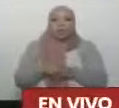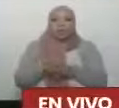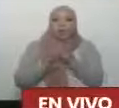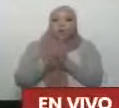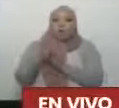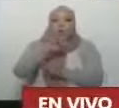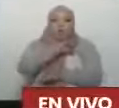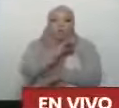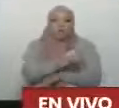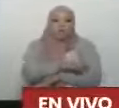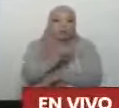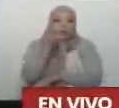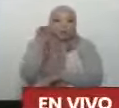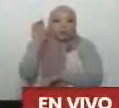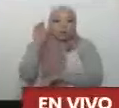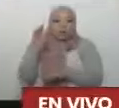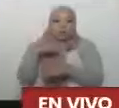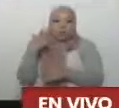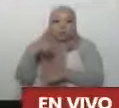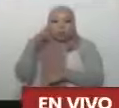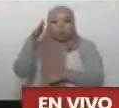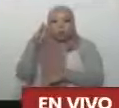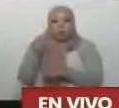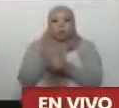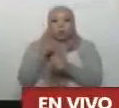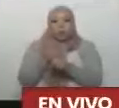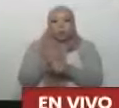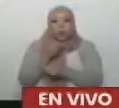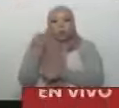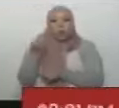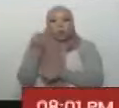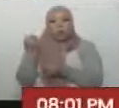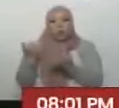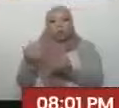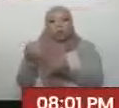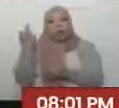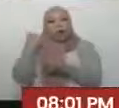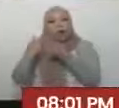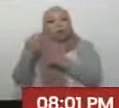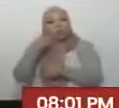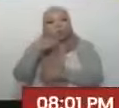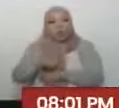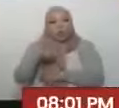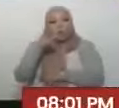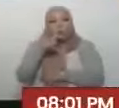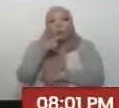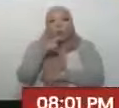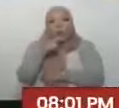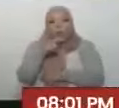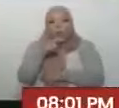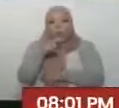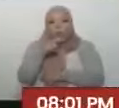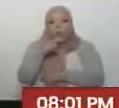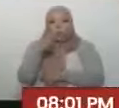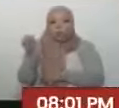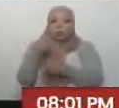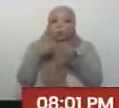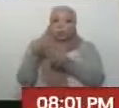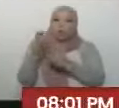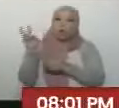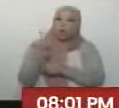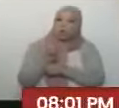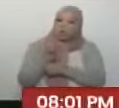mucha fuerza. Porque sé que ustedes van a ser la generación. Si ahora estamos hablando de una generación de oro que llena de brillo